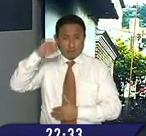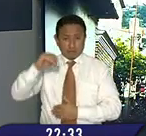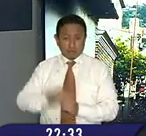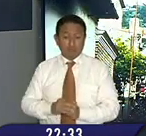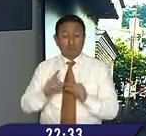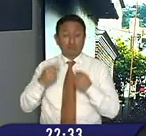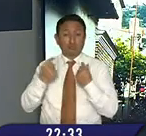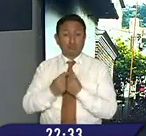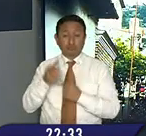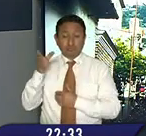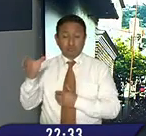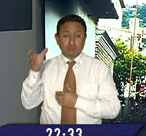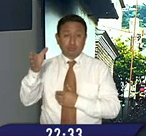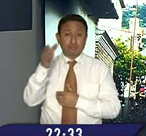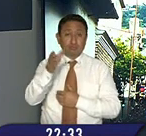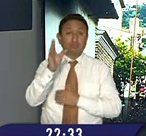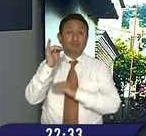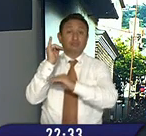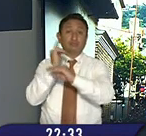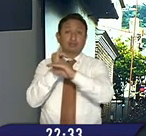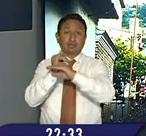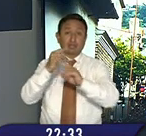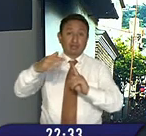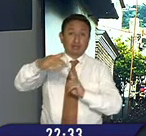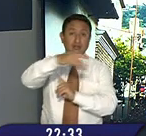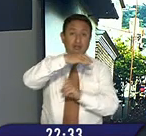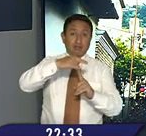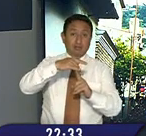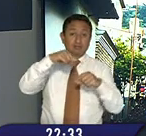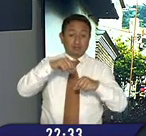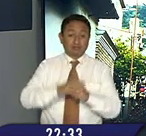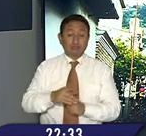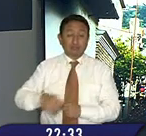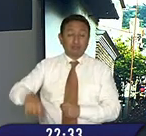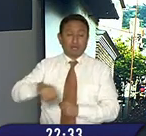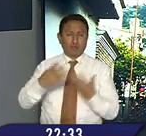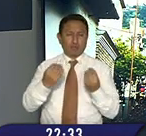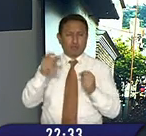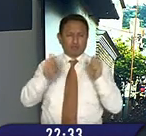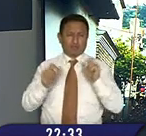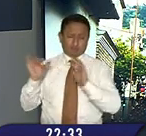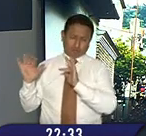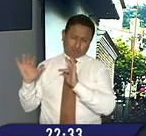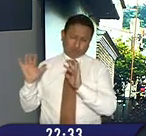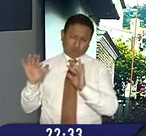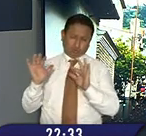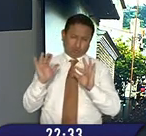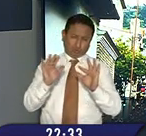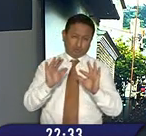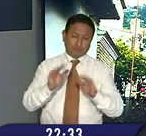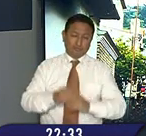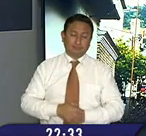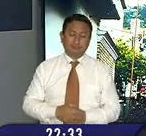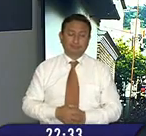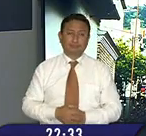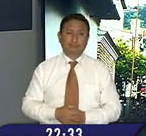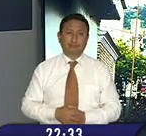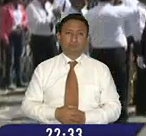un contingente en varias iglesias, plazas y sectores donde se desarrollarán las procesiones religiosas.